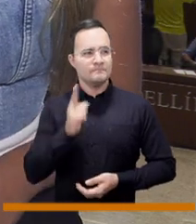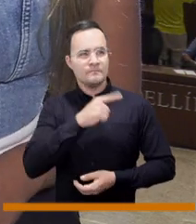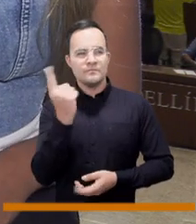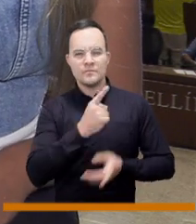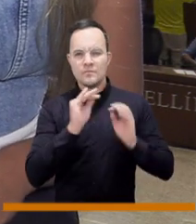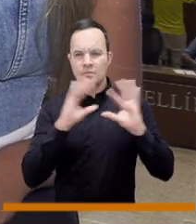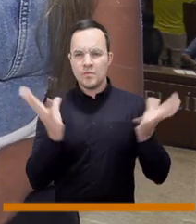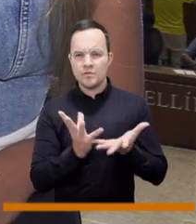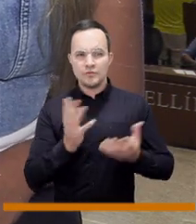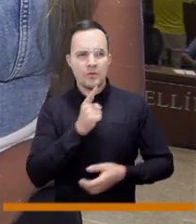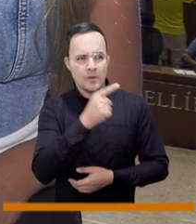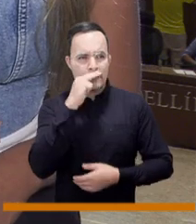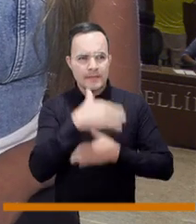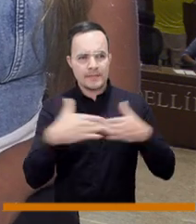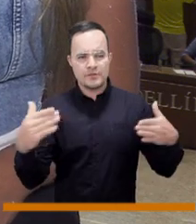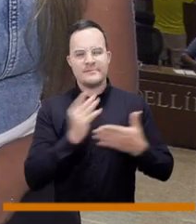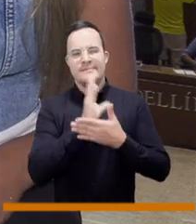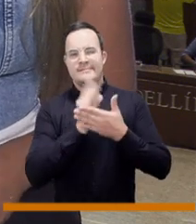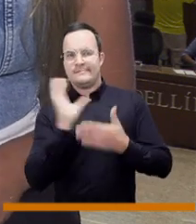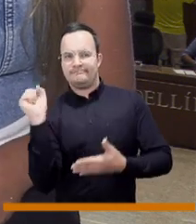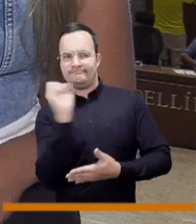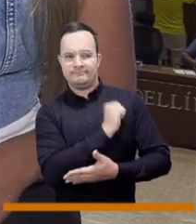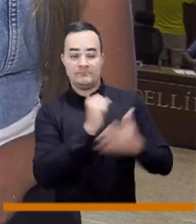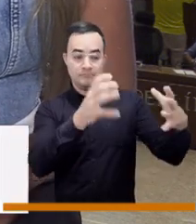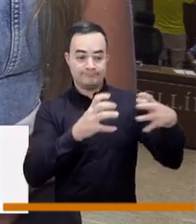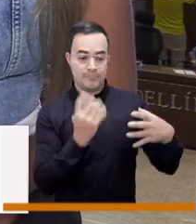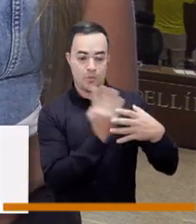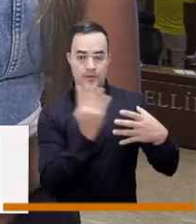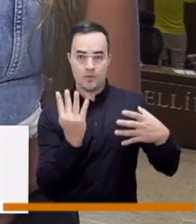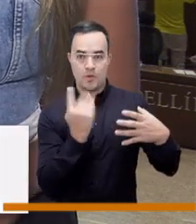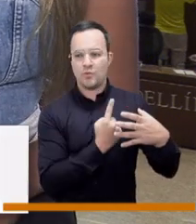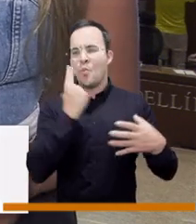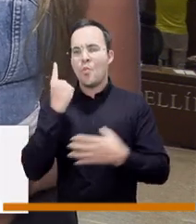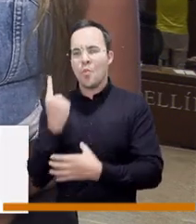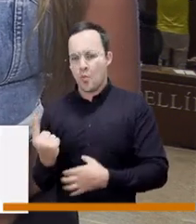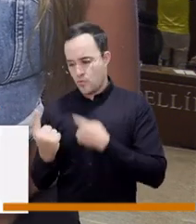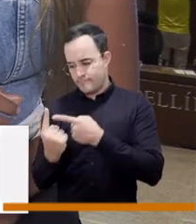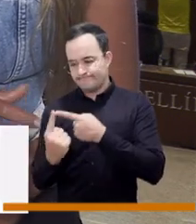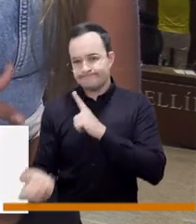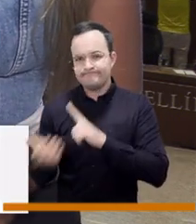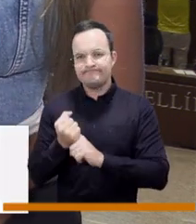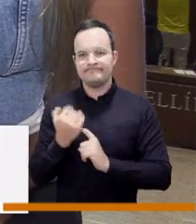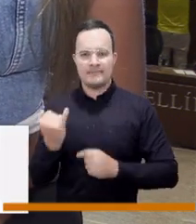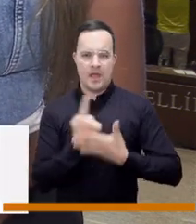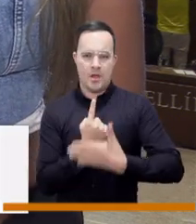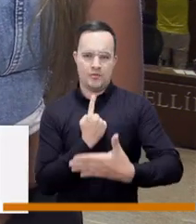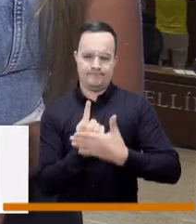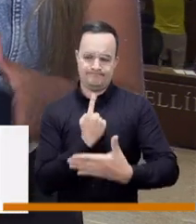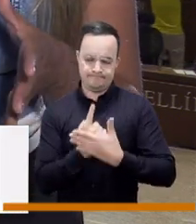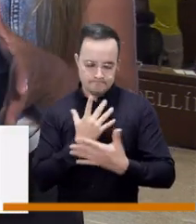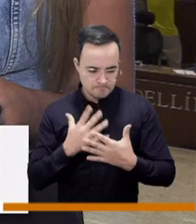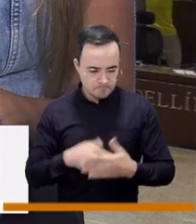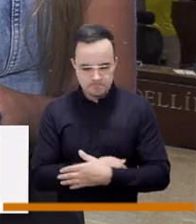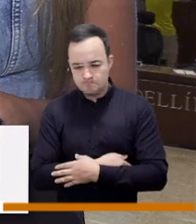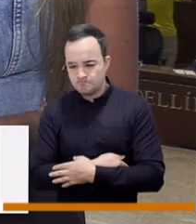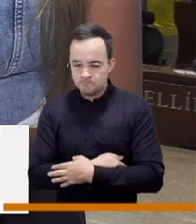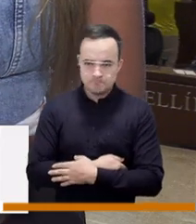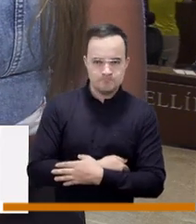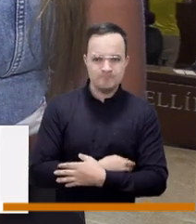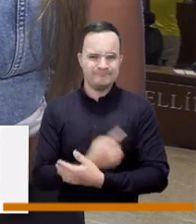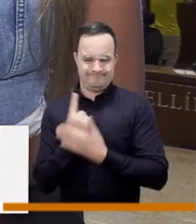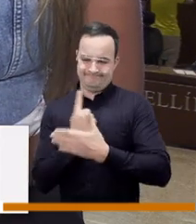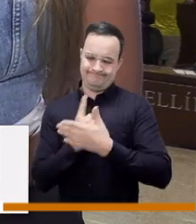uno de cada 44 niños en el mundo es diagnosticado con el trastorno de espectro autista por eso es prioridad en nuestro